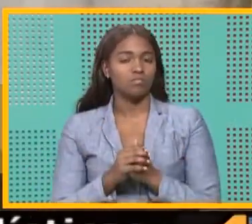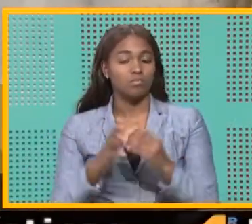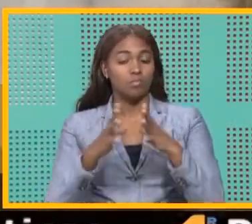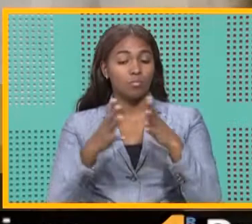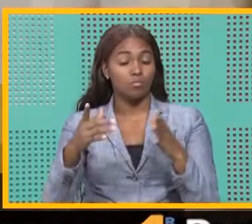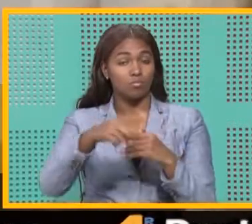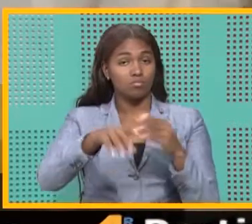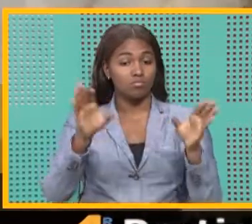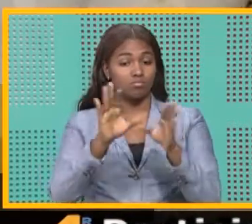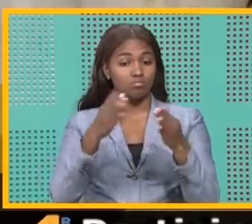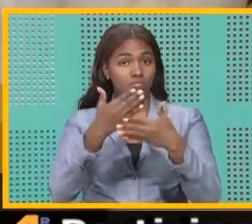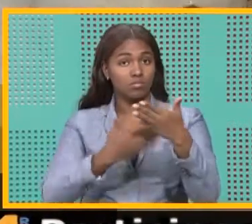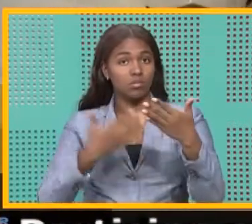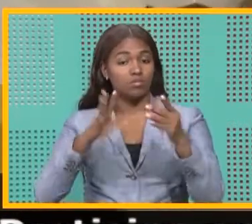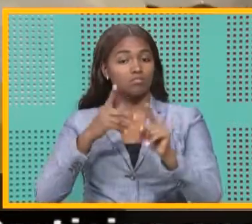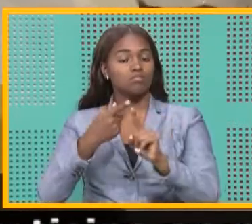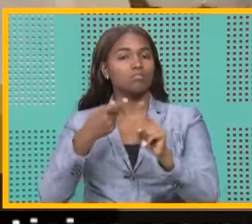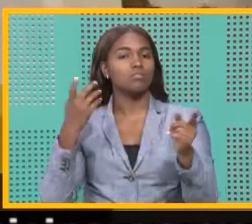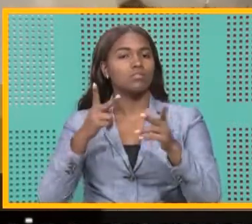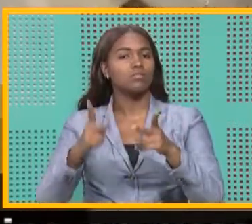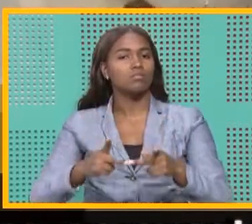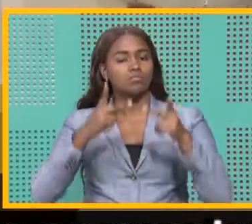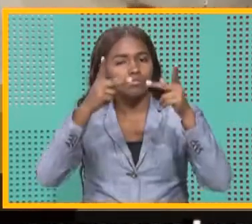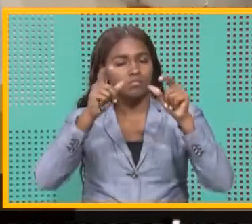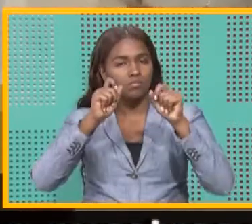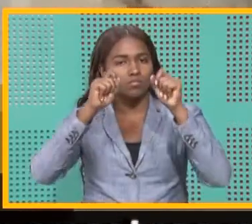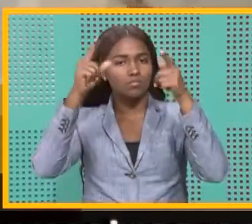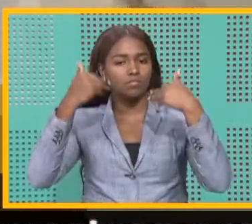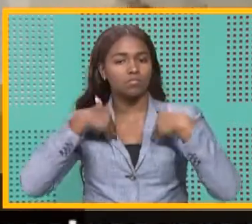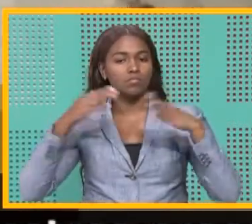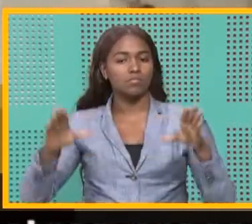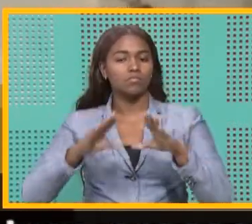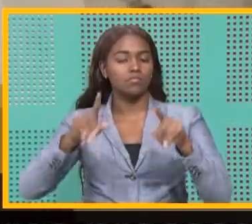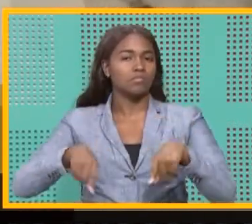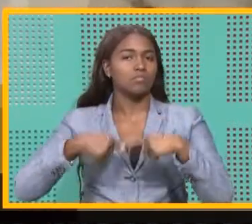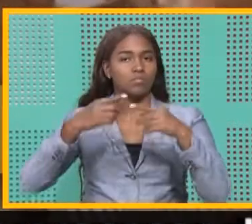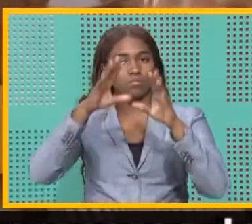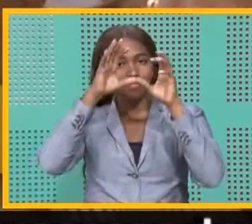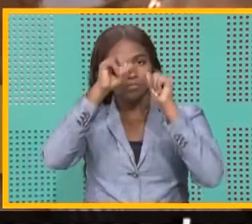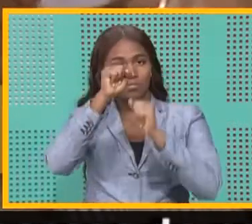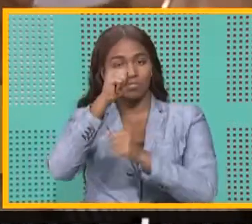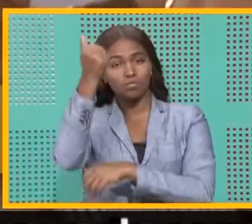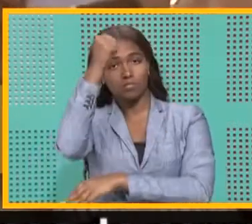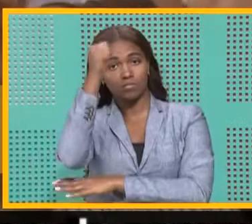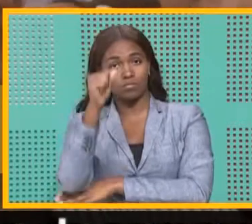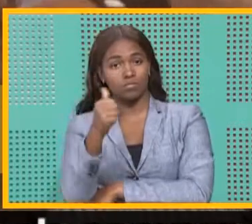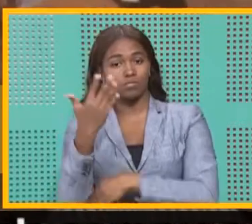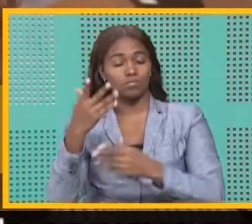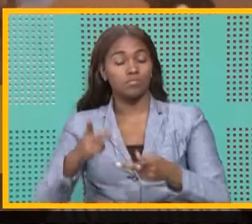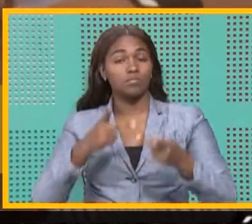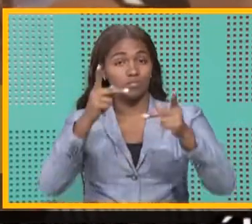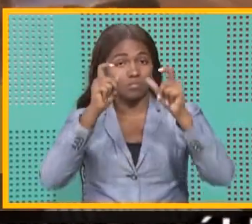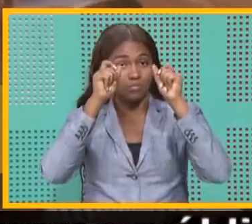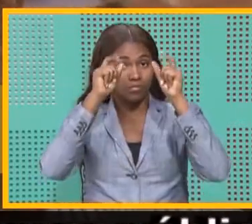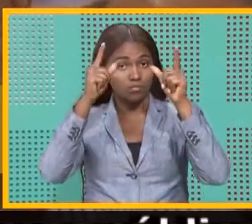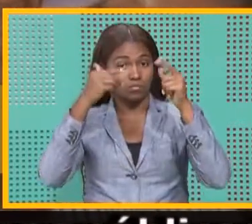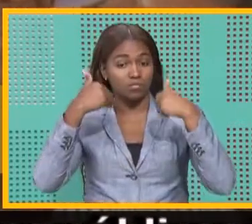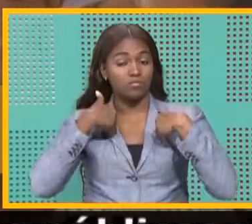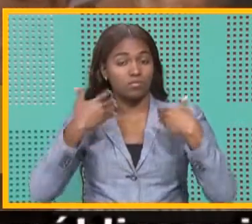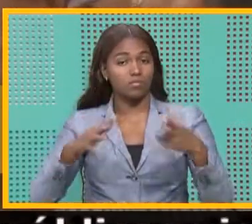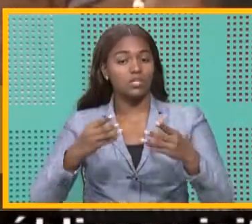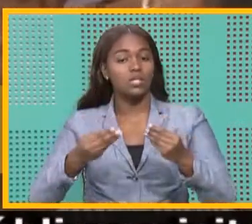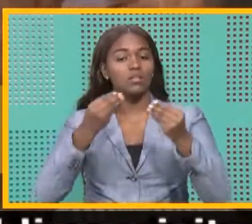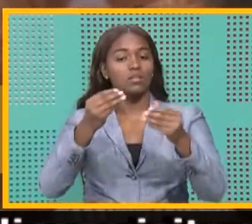esos títulos han sido fruto de las visitas sorpresa que realiza el presidente cada domingo. En las visitas sorpresa han